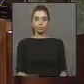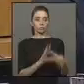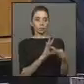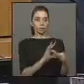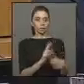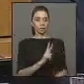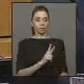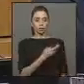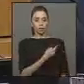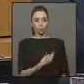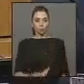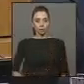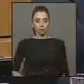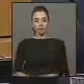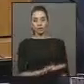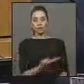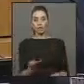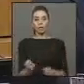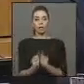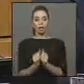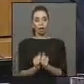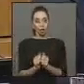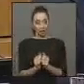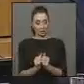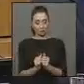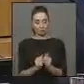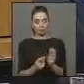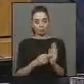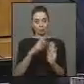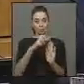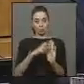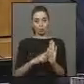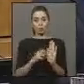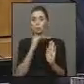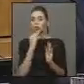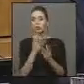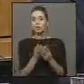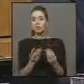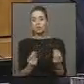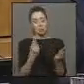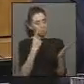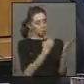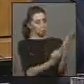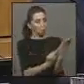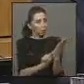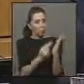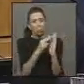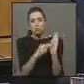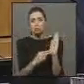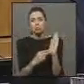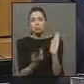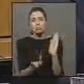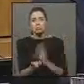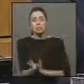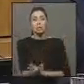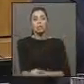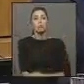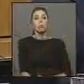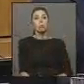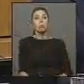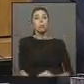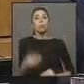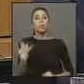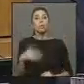Gracias, señor presidente, estimados colegas. Este proyecto, que es muy simple en su propuesta, tiene una alta